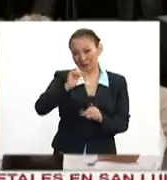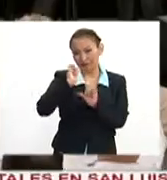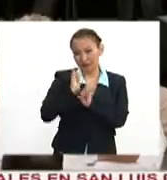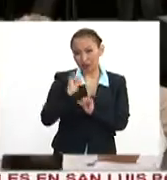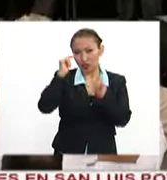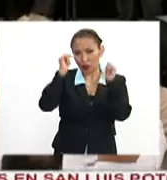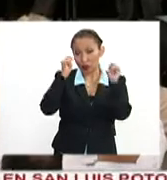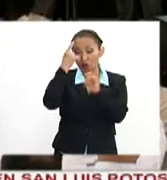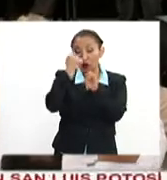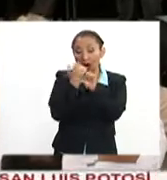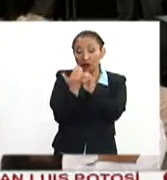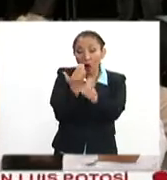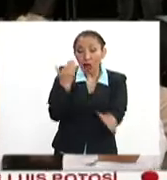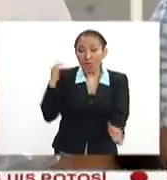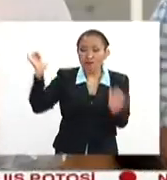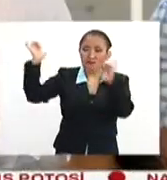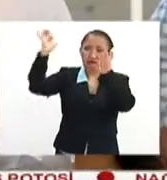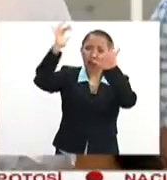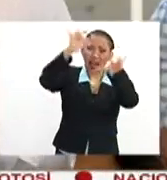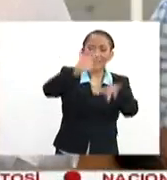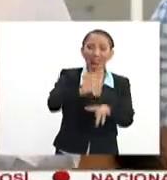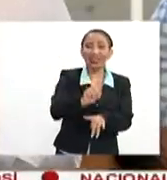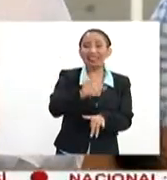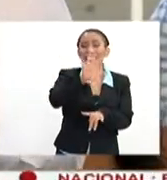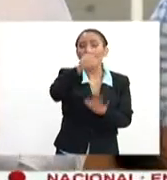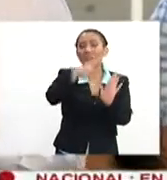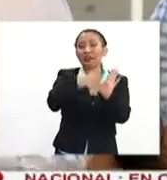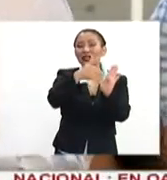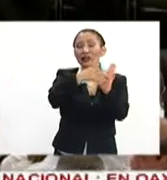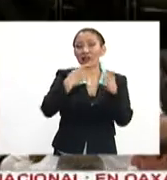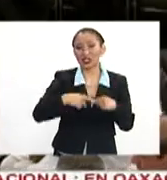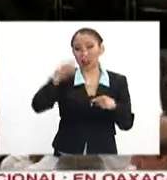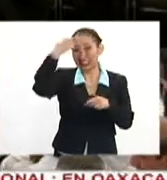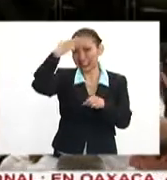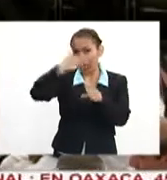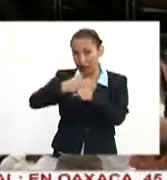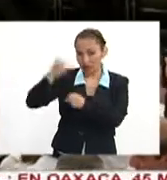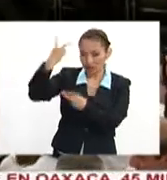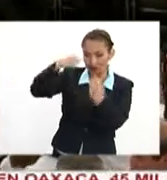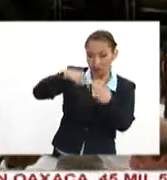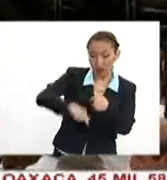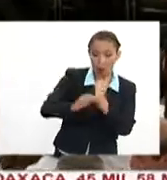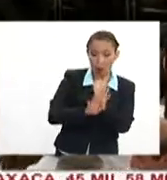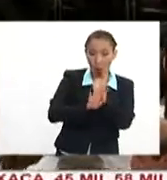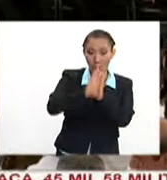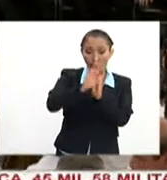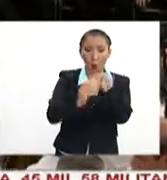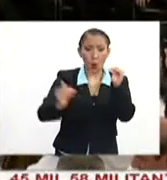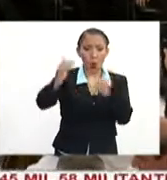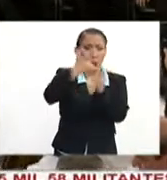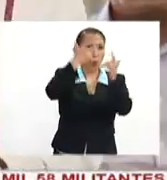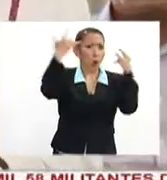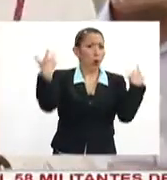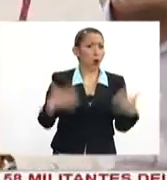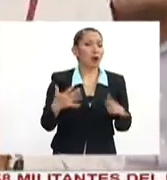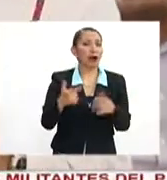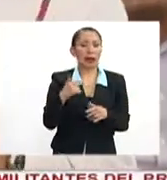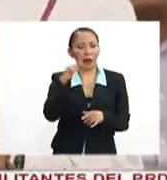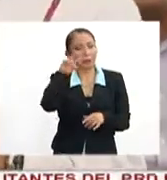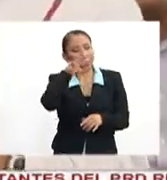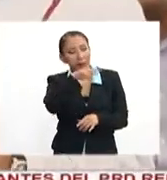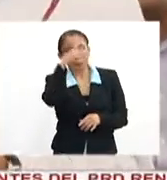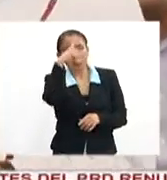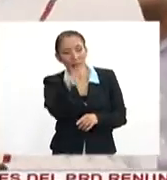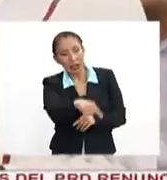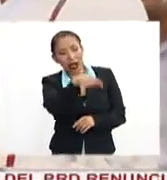destacó que el año pasado llegaron a México 35 millones de visitantes extranjeros, un crecimiento sin precedentes que permitió ubicar a